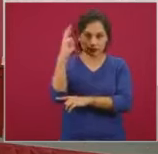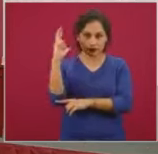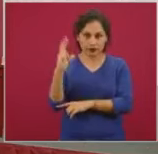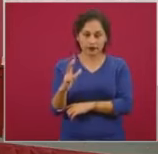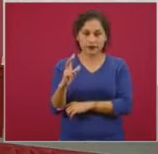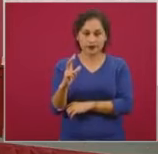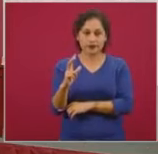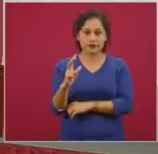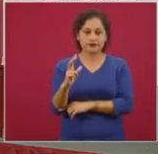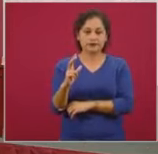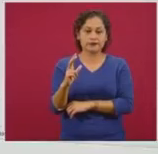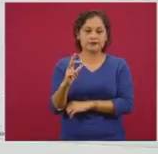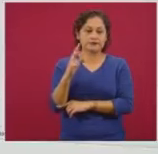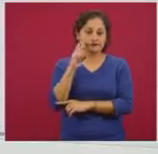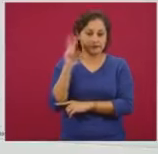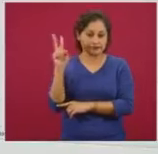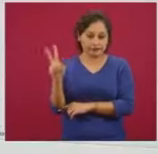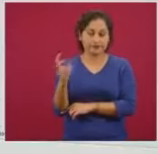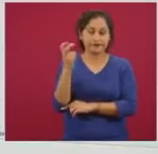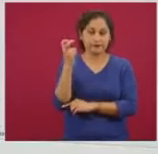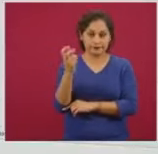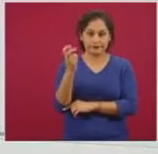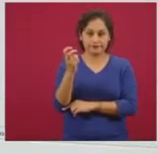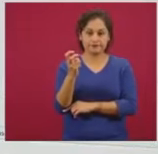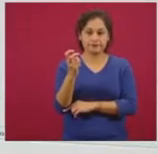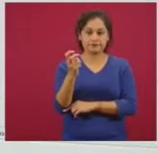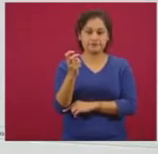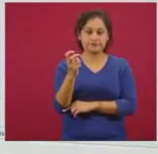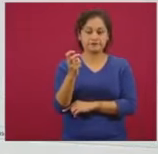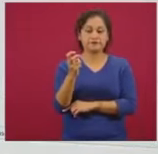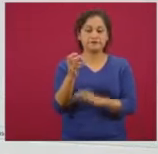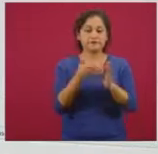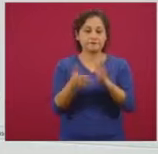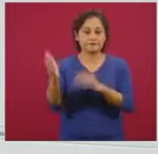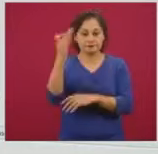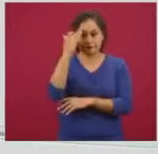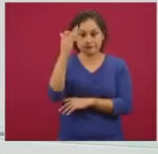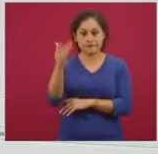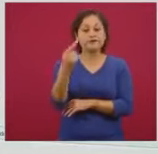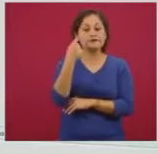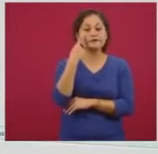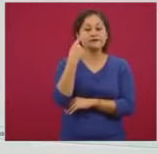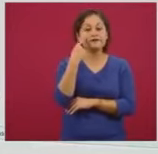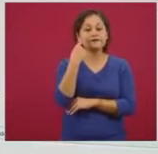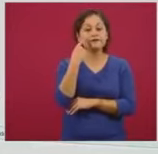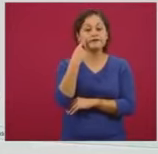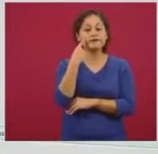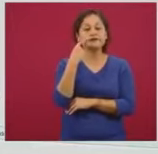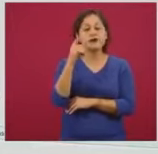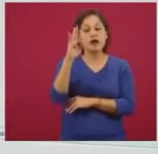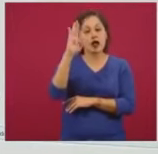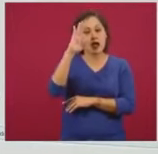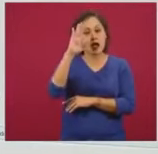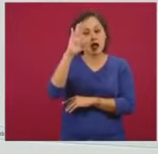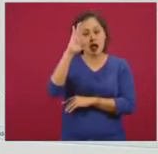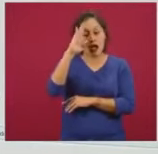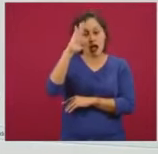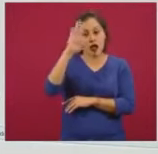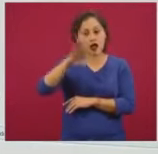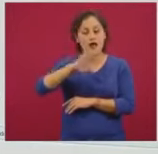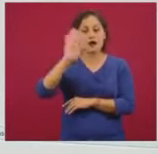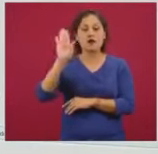manera, lo van a ver, aquí se ve un poco más la estacionalidad, y van a ver cómo, cómo el incremento de exceso de mortalidad empezó en la